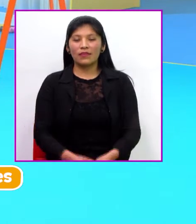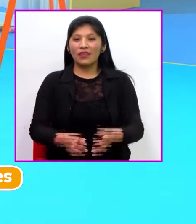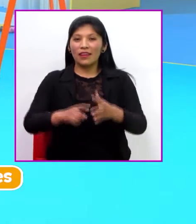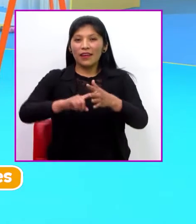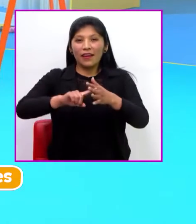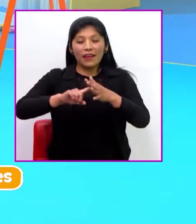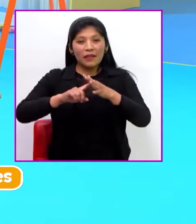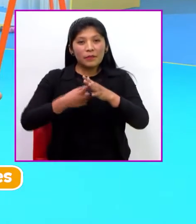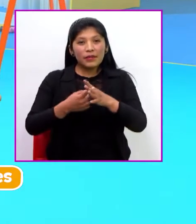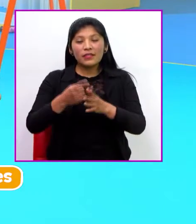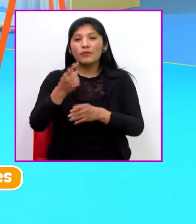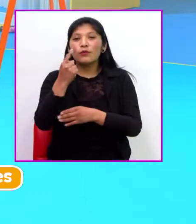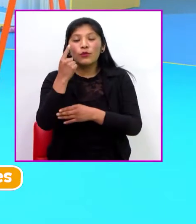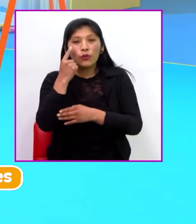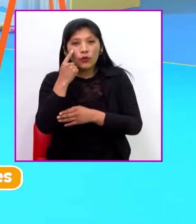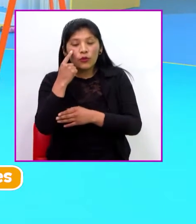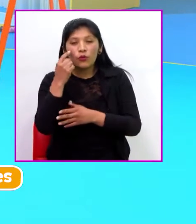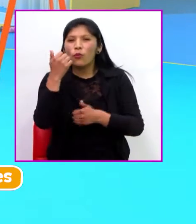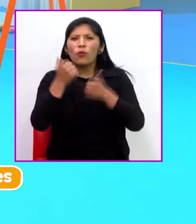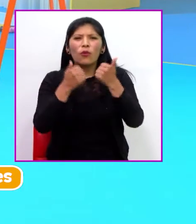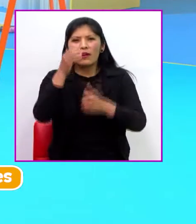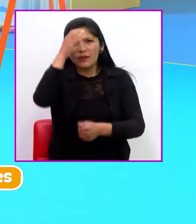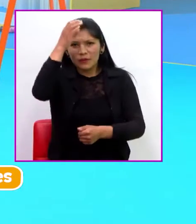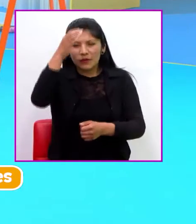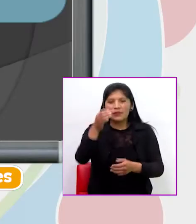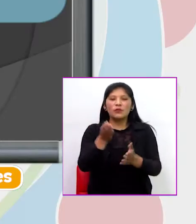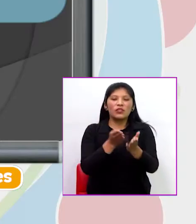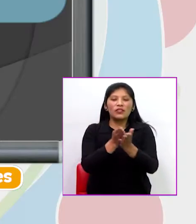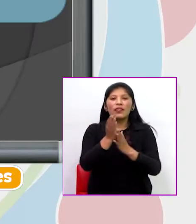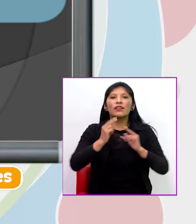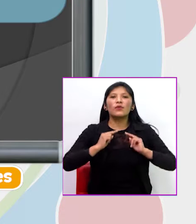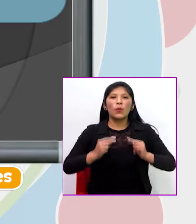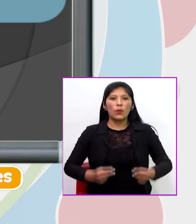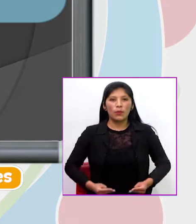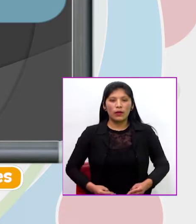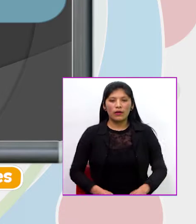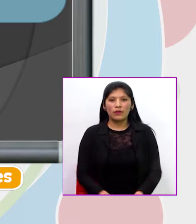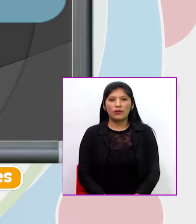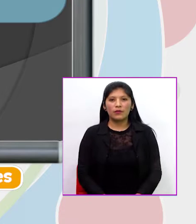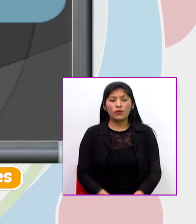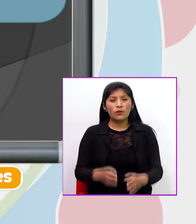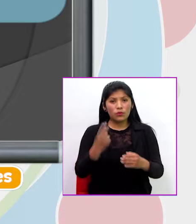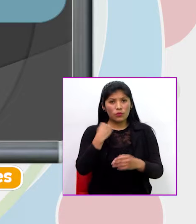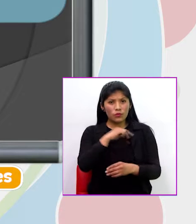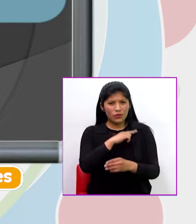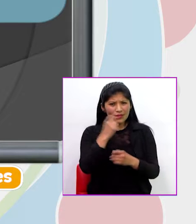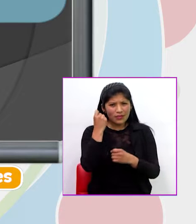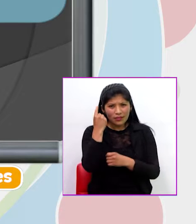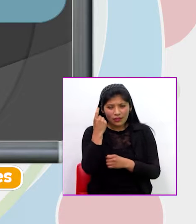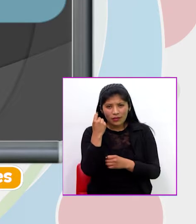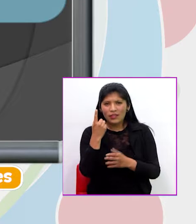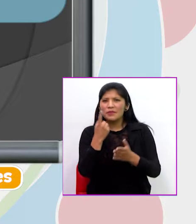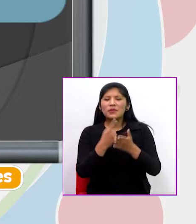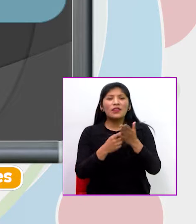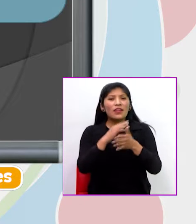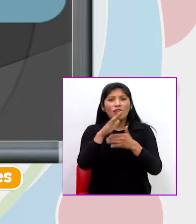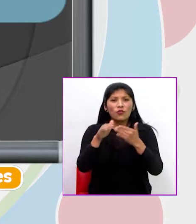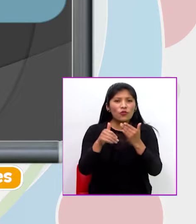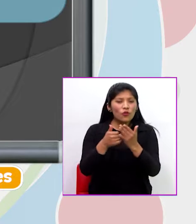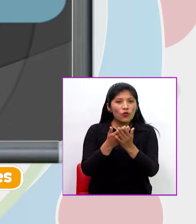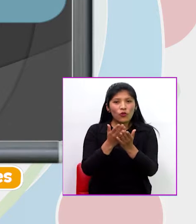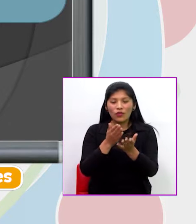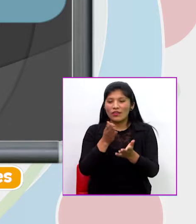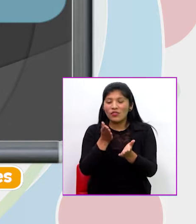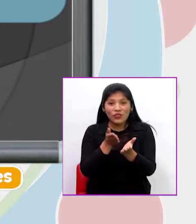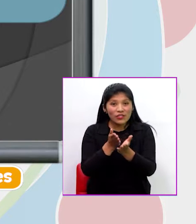Iniciamos conociendo la definición de los derechos humanos. Entendemos como derechos humanos a todas